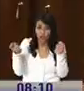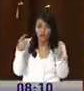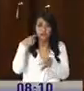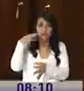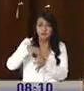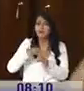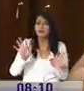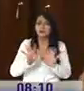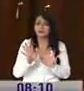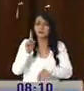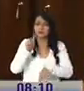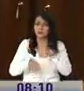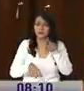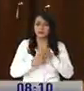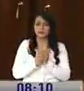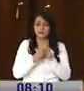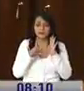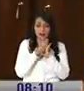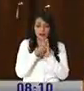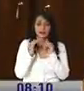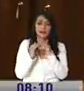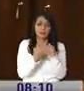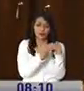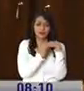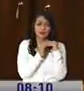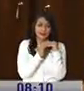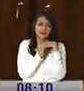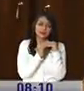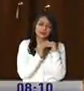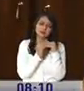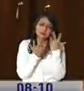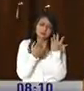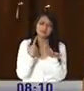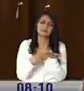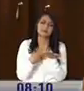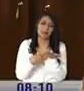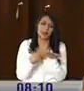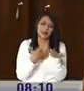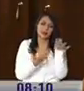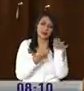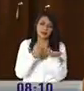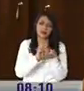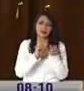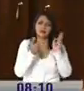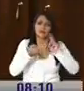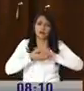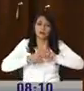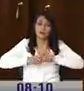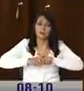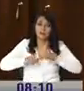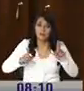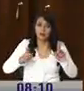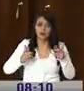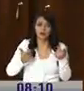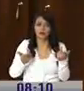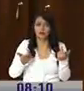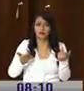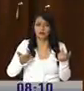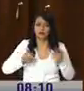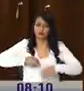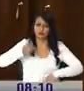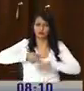así el código de la Democracia al respecto sí estaremos analizando porque no tampoco no queremos caer en el estemos de ser